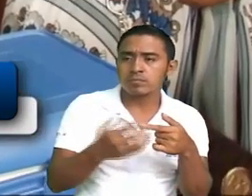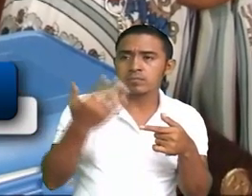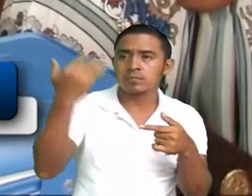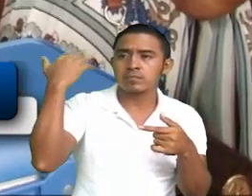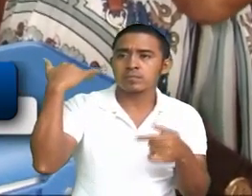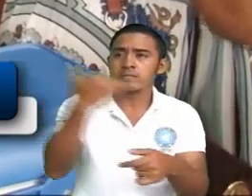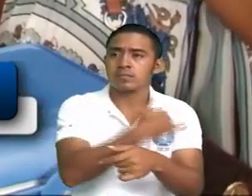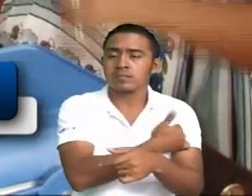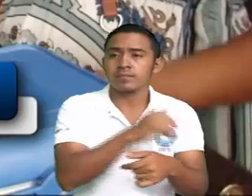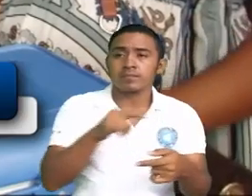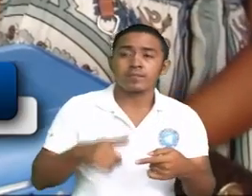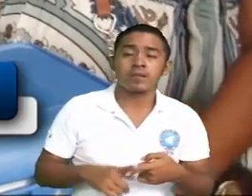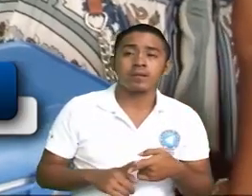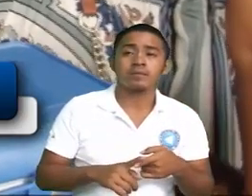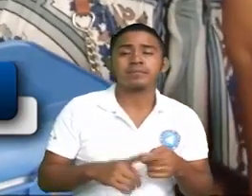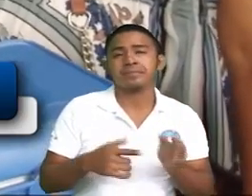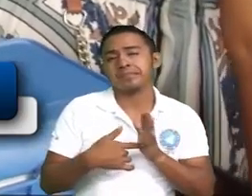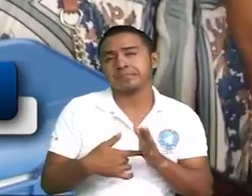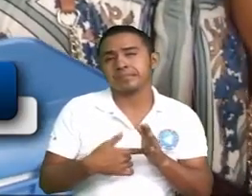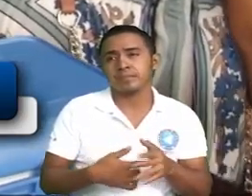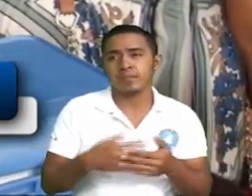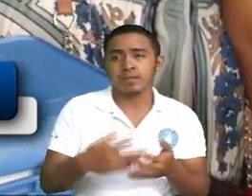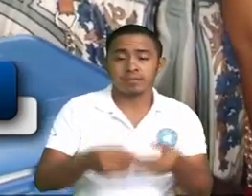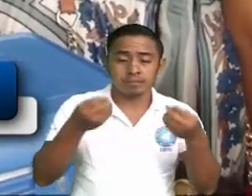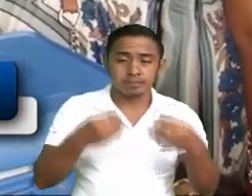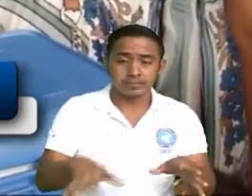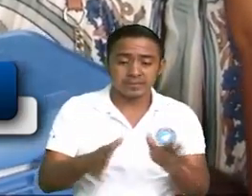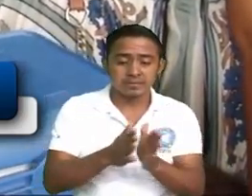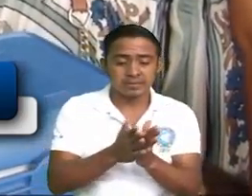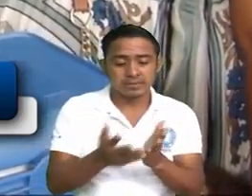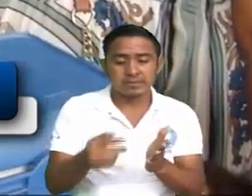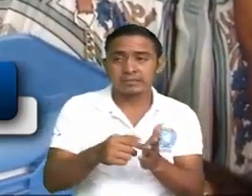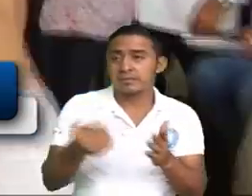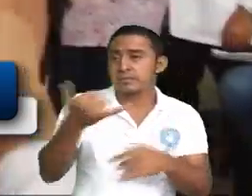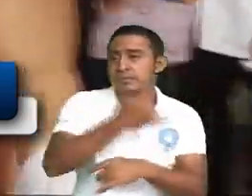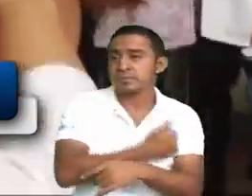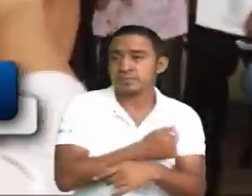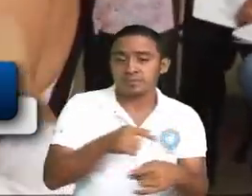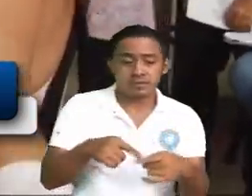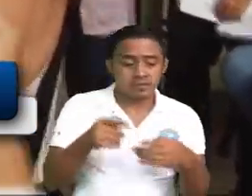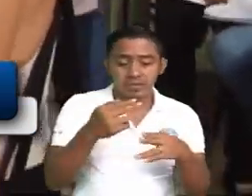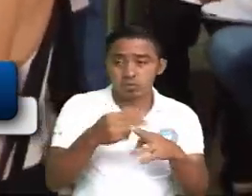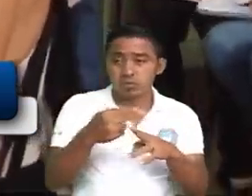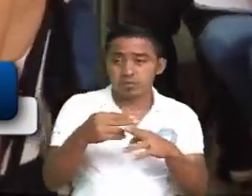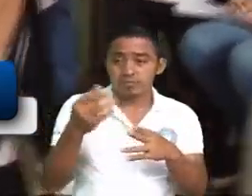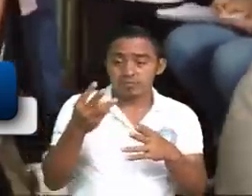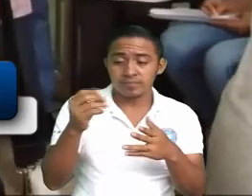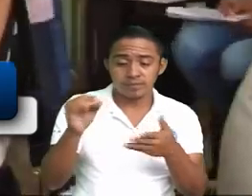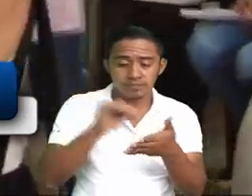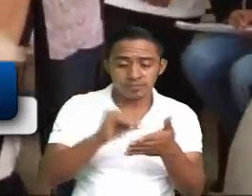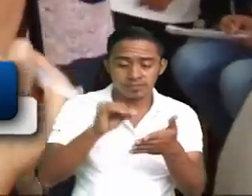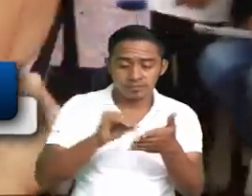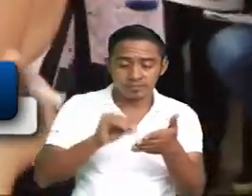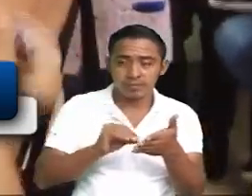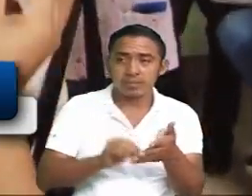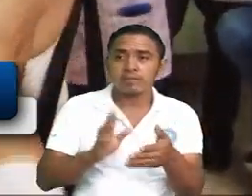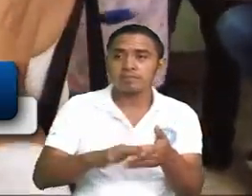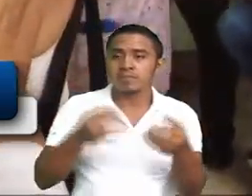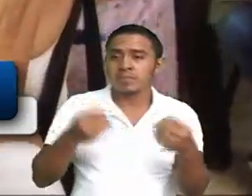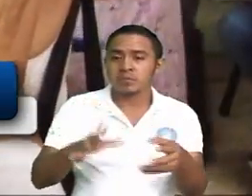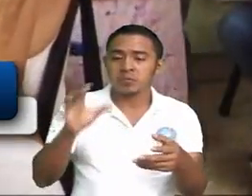vacunal. Si a un ejemplo se perdiera la tarjeta de vacuna y no la encontramos, se extravió, se